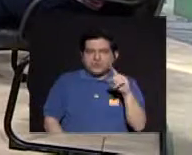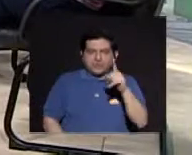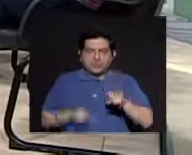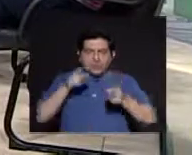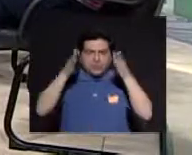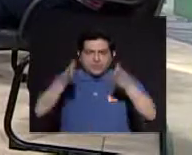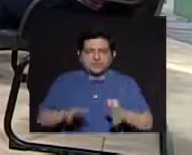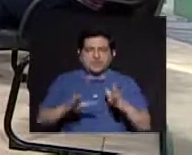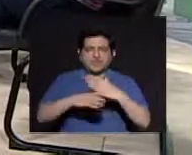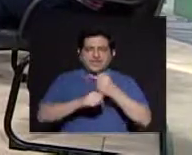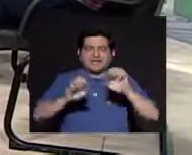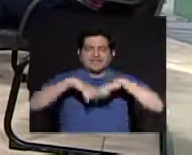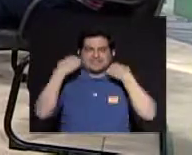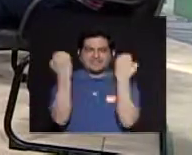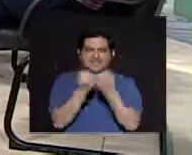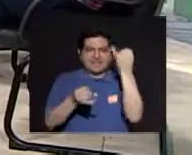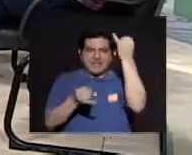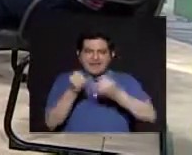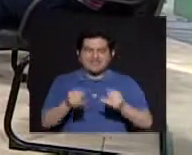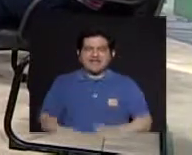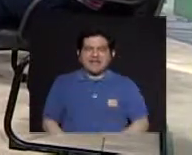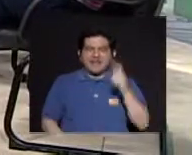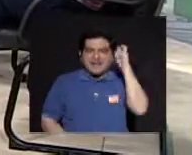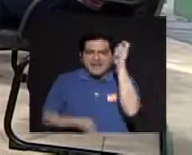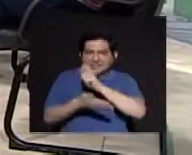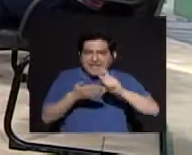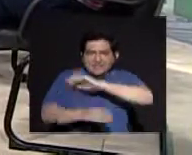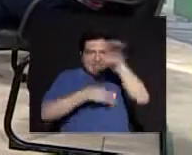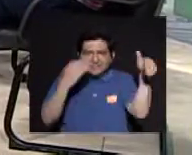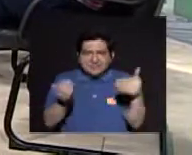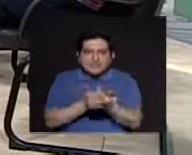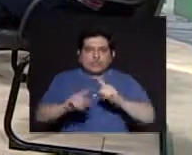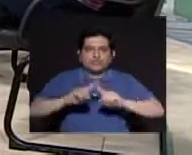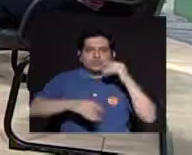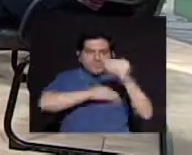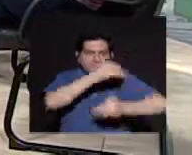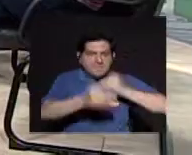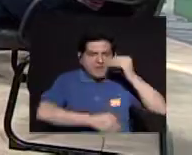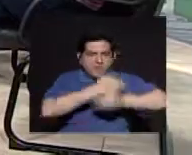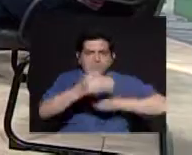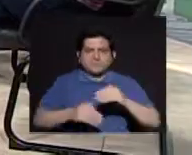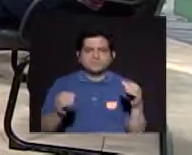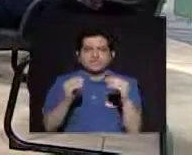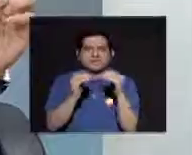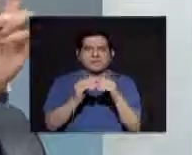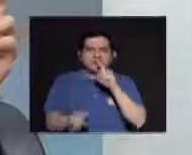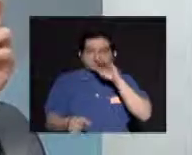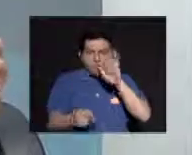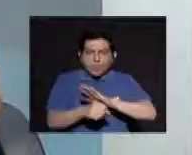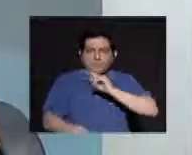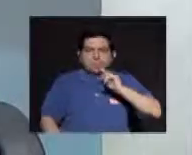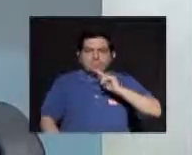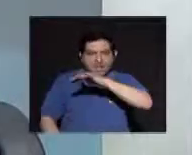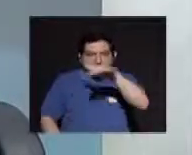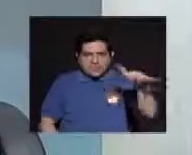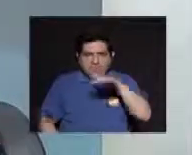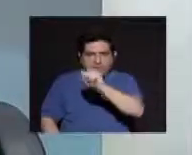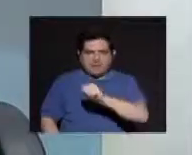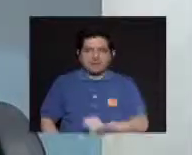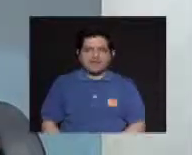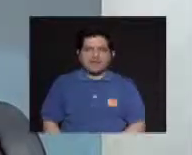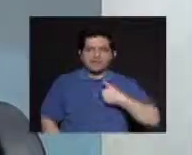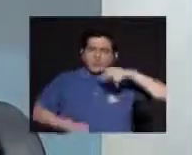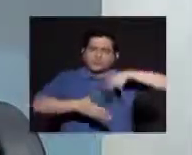sonido, con un editor y armar el equipo. Al final terminaba siendo la tesis de todos. Pero digamos, el proceso tenía que ser más apegado a la realidad. Por